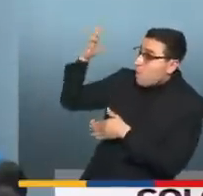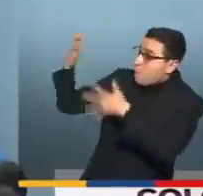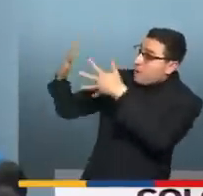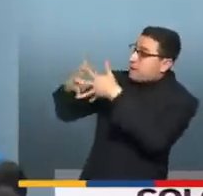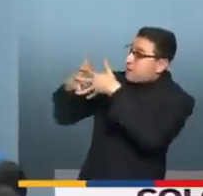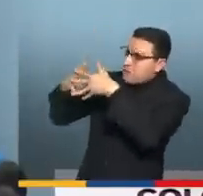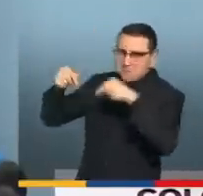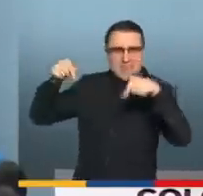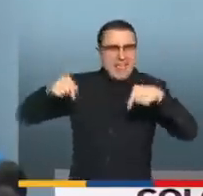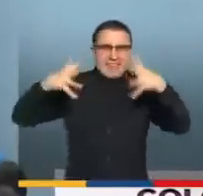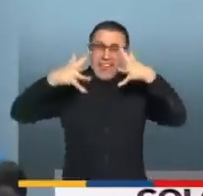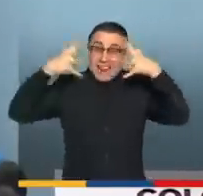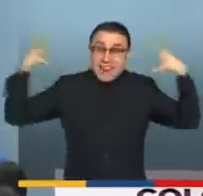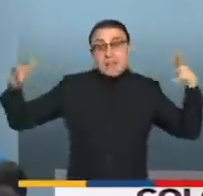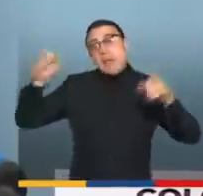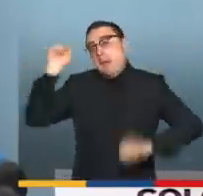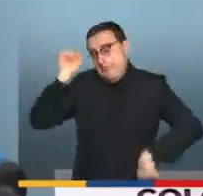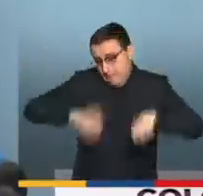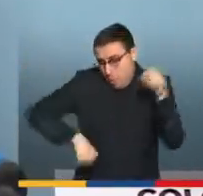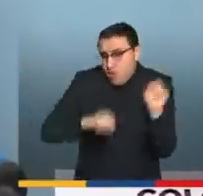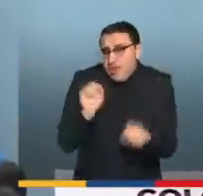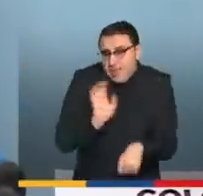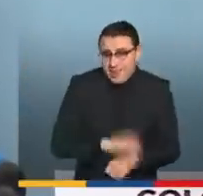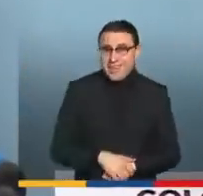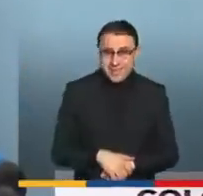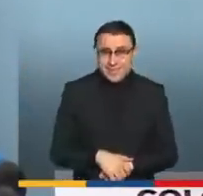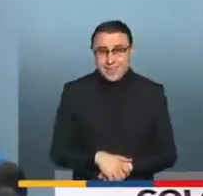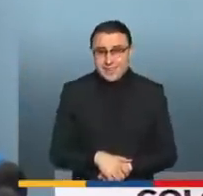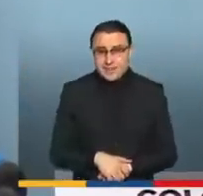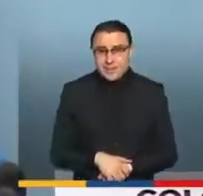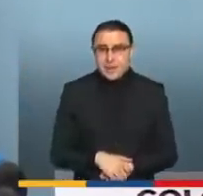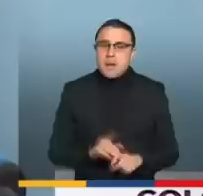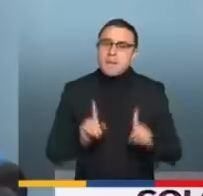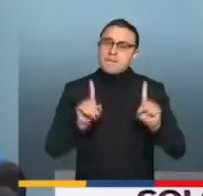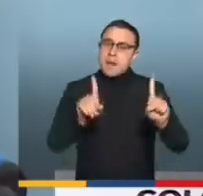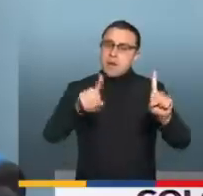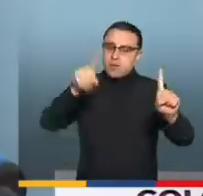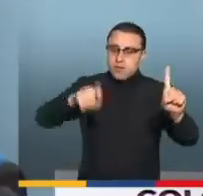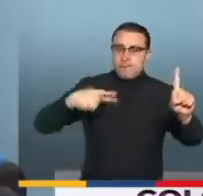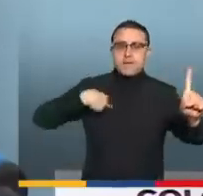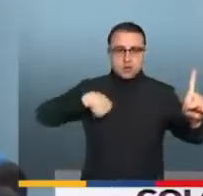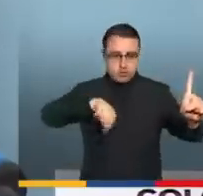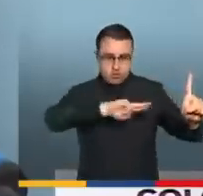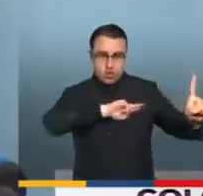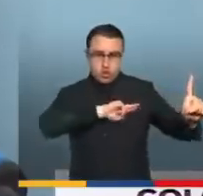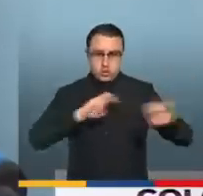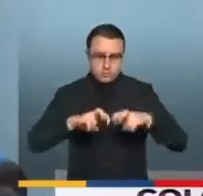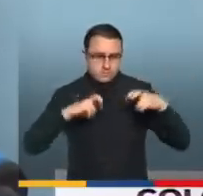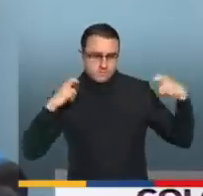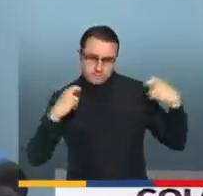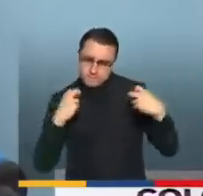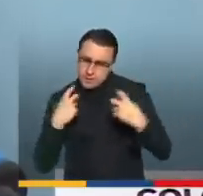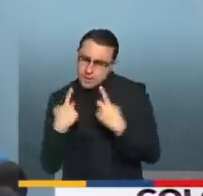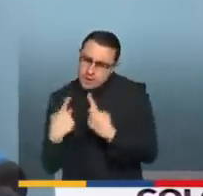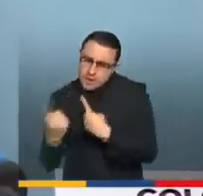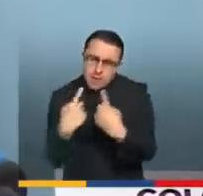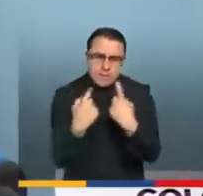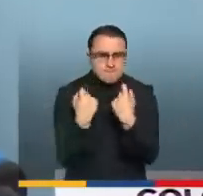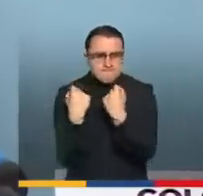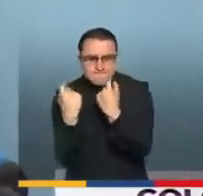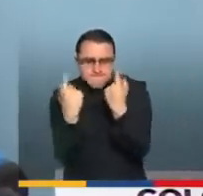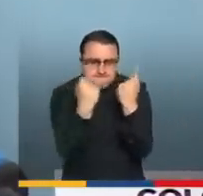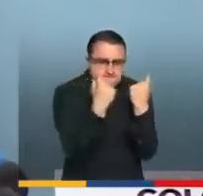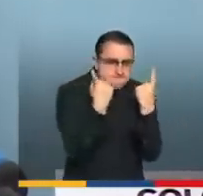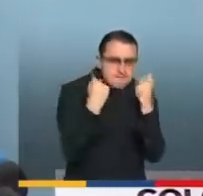Estados Unidos. Si tuviéramos la capacidad de entendernos nosotros mismos. A